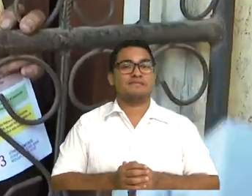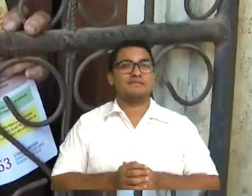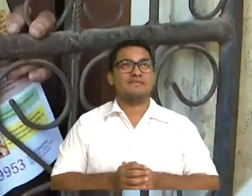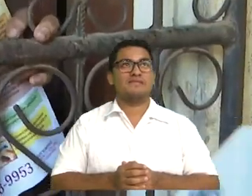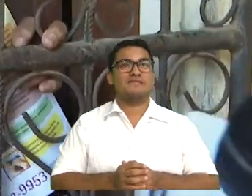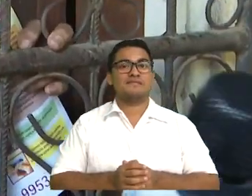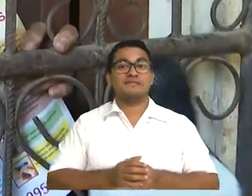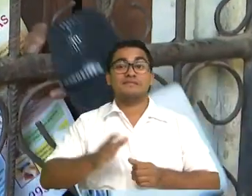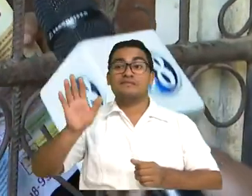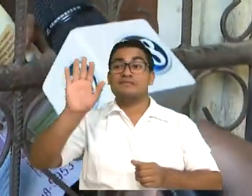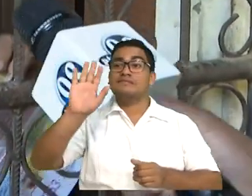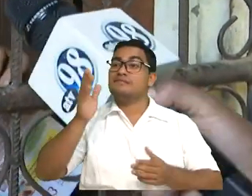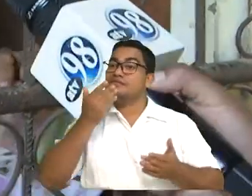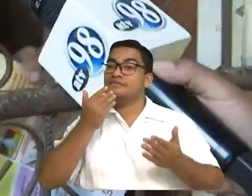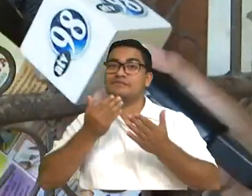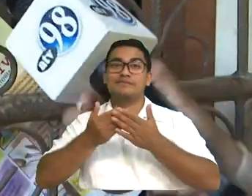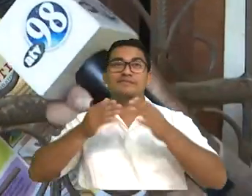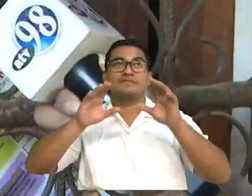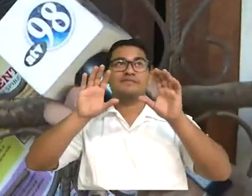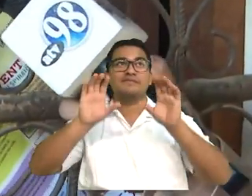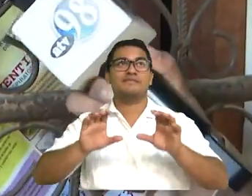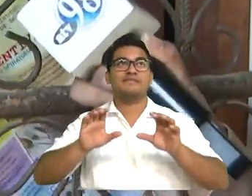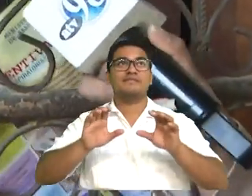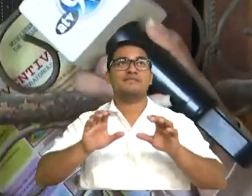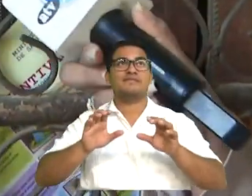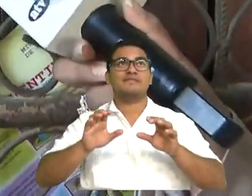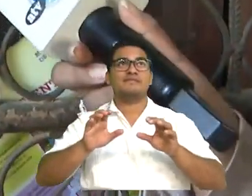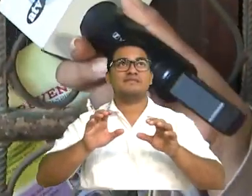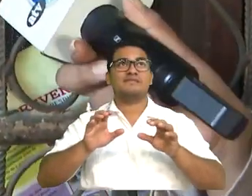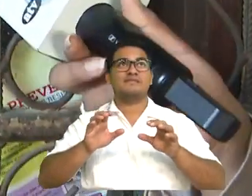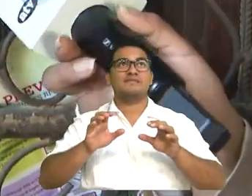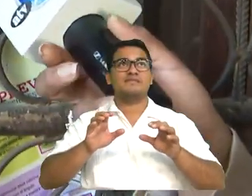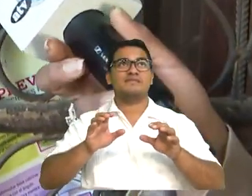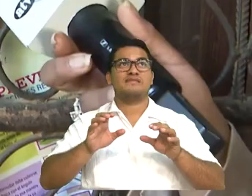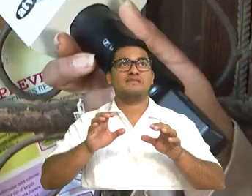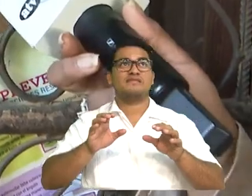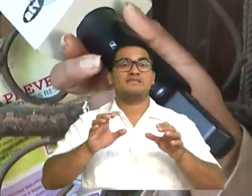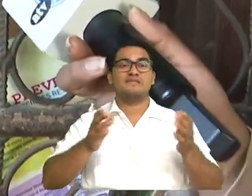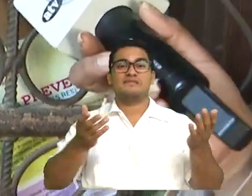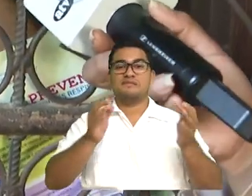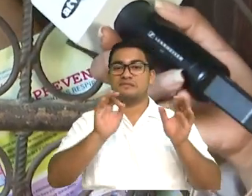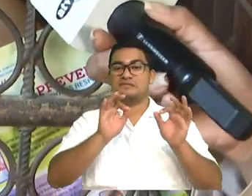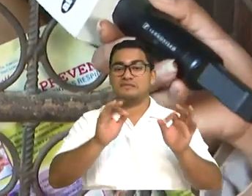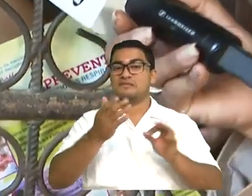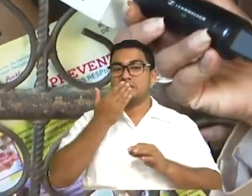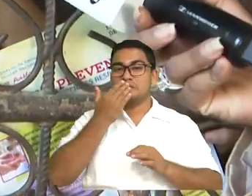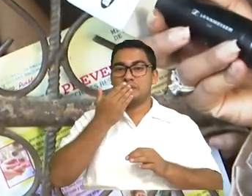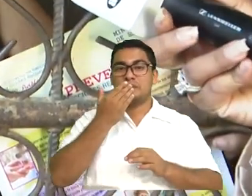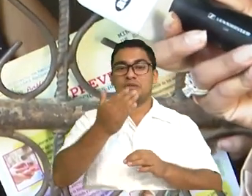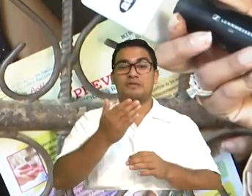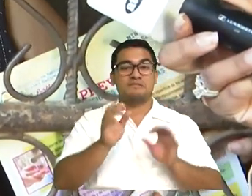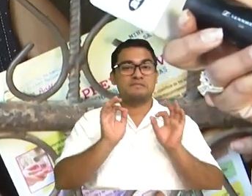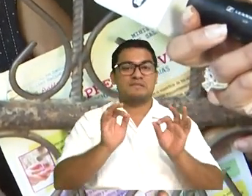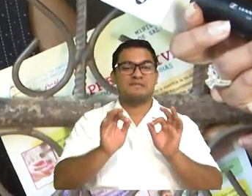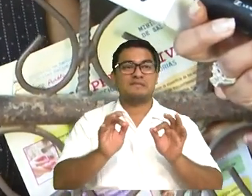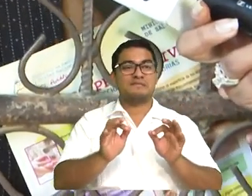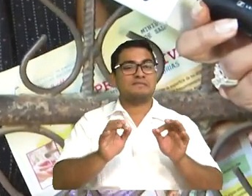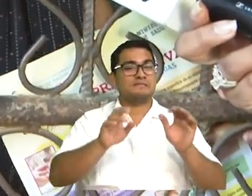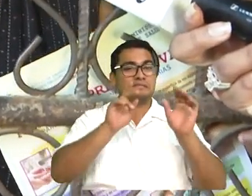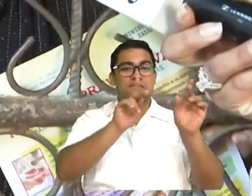Madre, buenas tardes, madre. ¿Qué le parece este trabajo que se está realizando? Pues está muy bueno, porque así